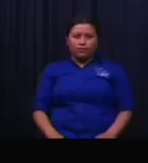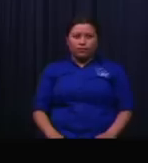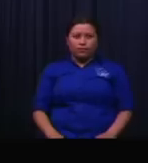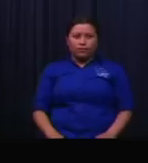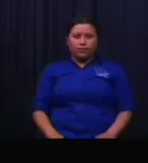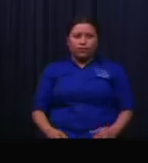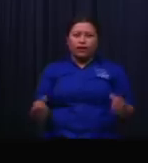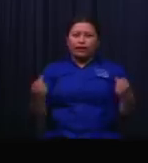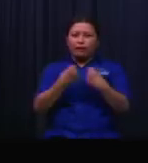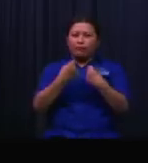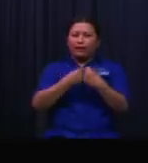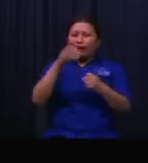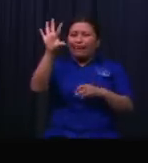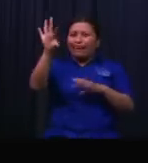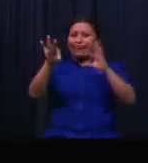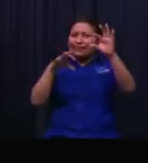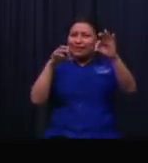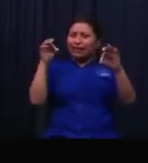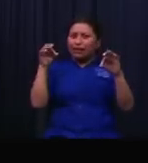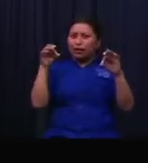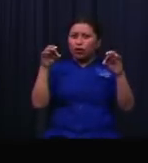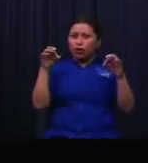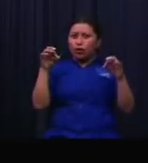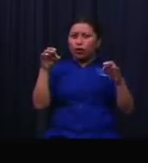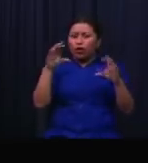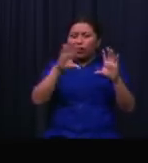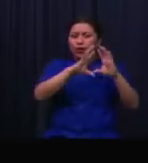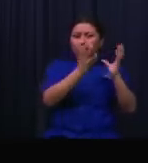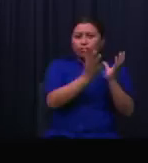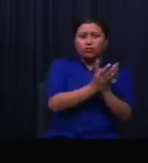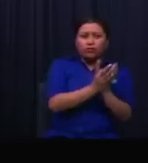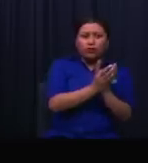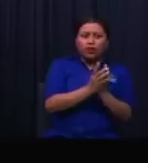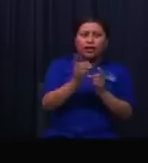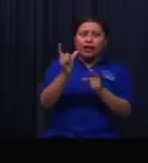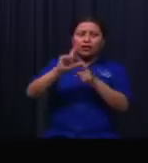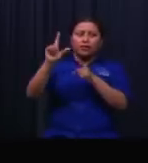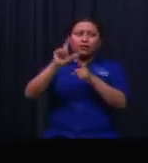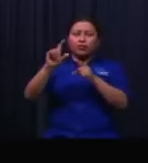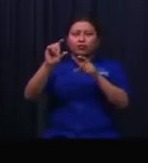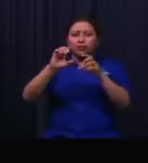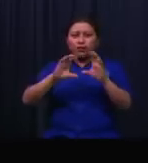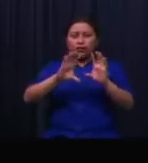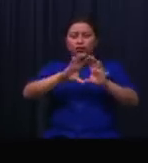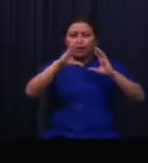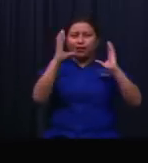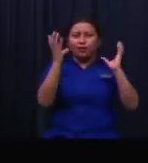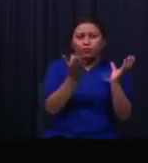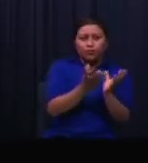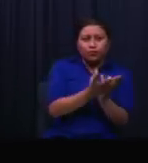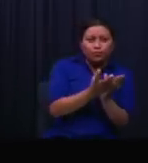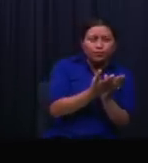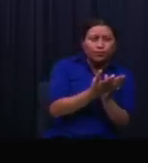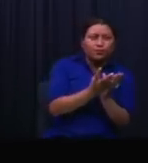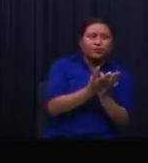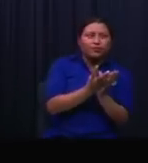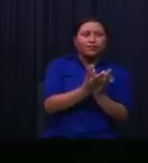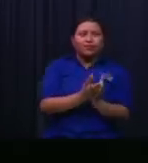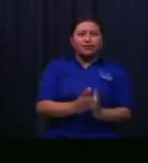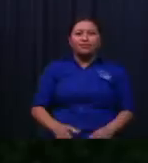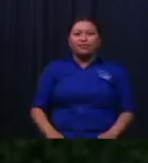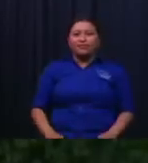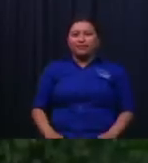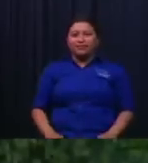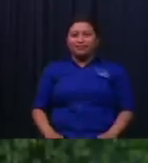Ahora bien, las obras de la carne son evidentes, las cuales son inmoralidad,